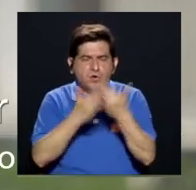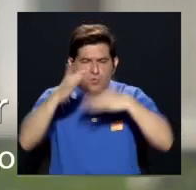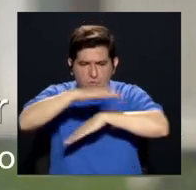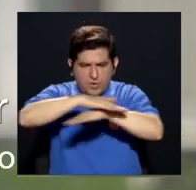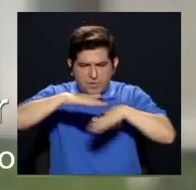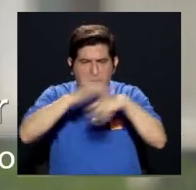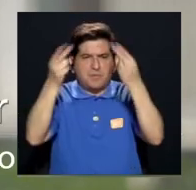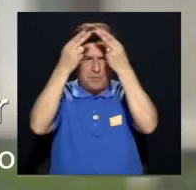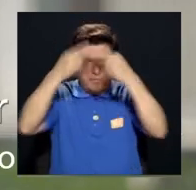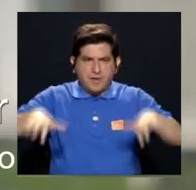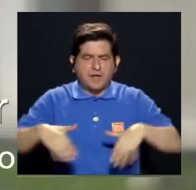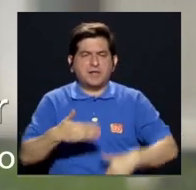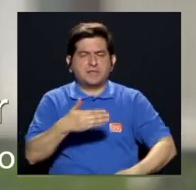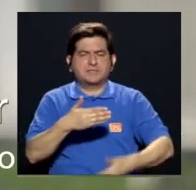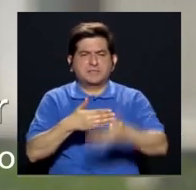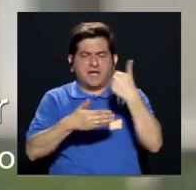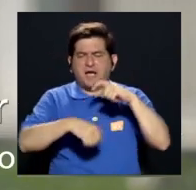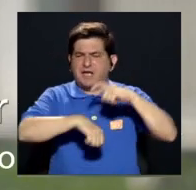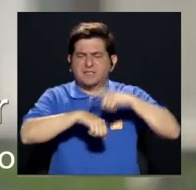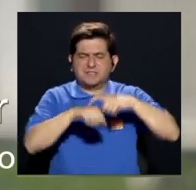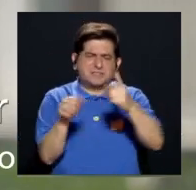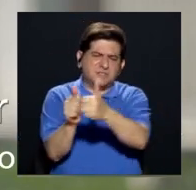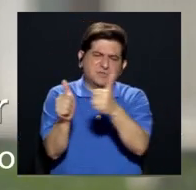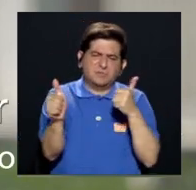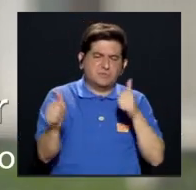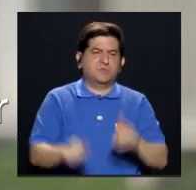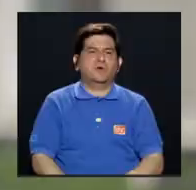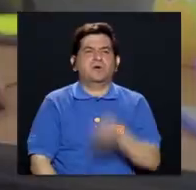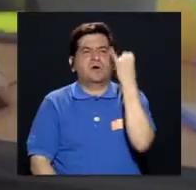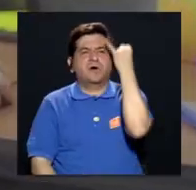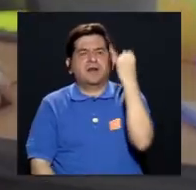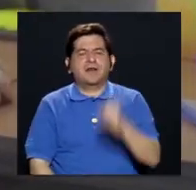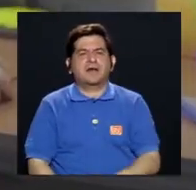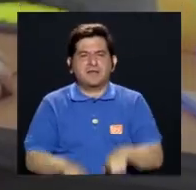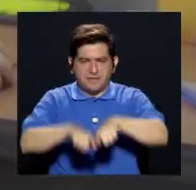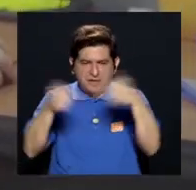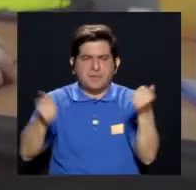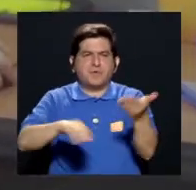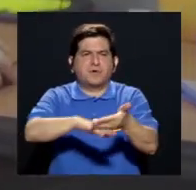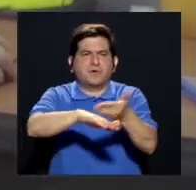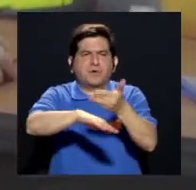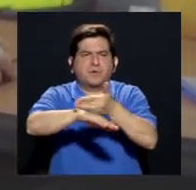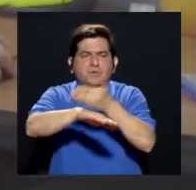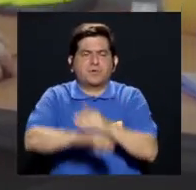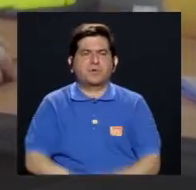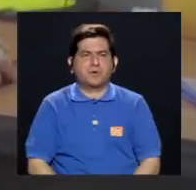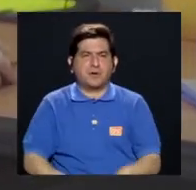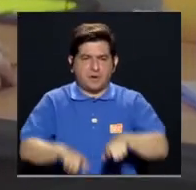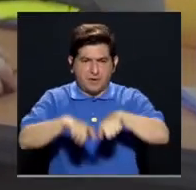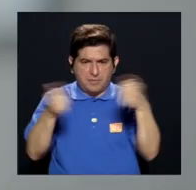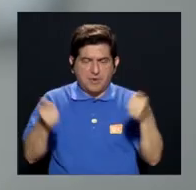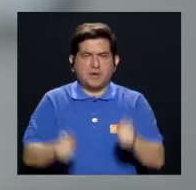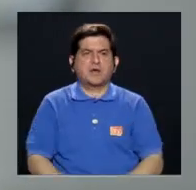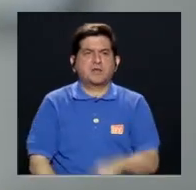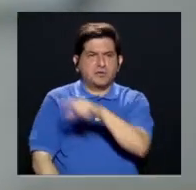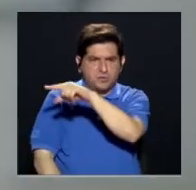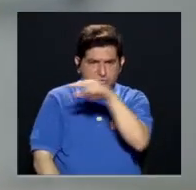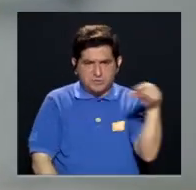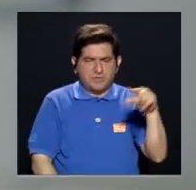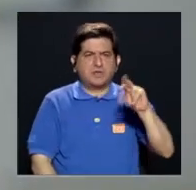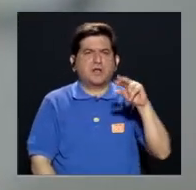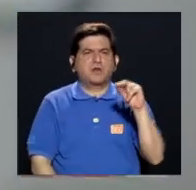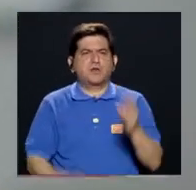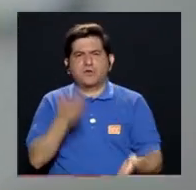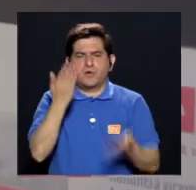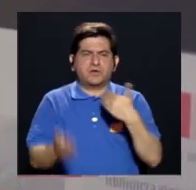Semanario Universidad después de mucho tiempo de que estaba un poco rezagada. La idea en el semanario también es ir avanzando hacia un diario con una versión semanal y no un